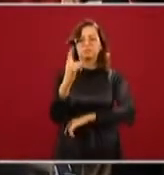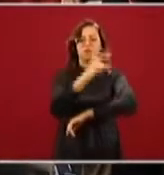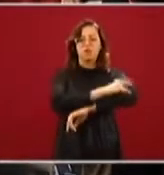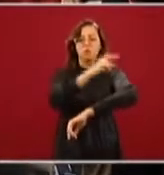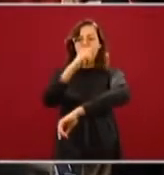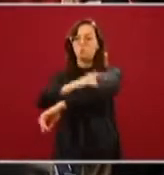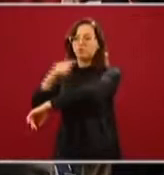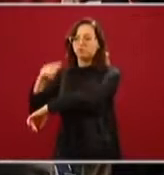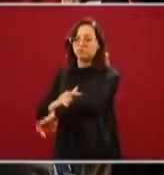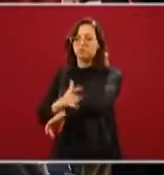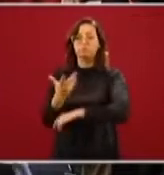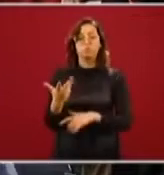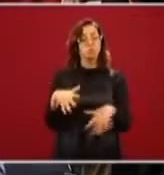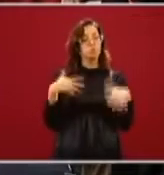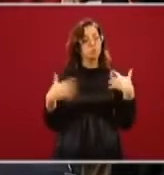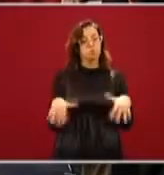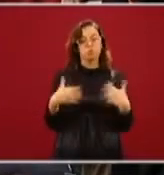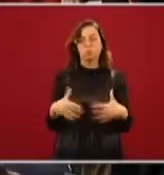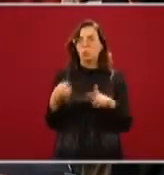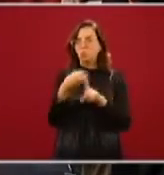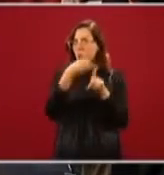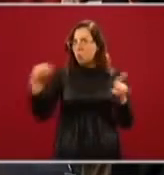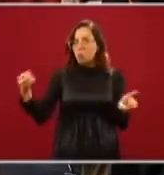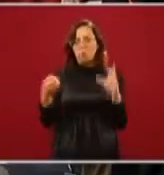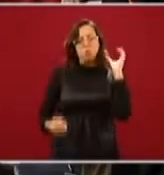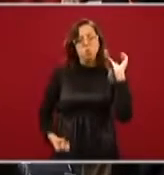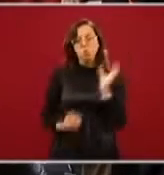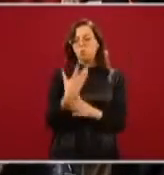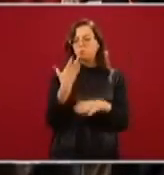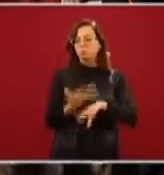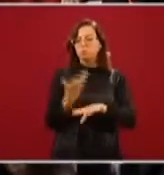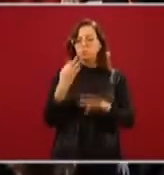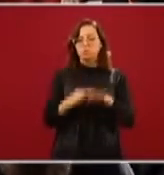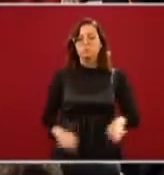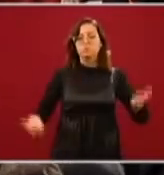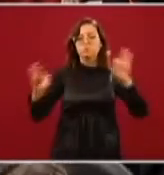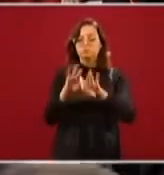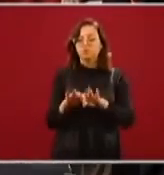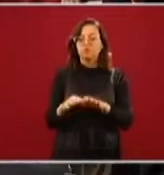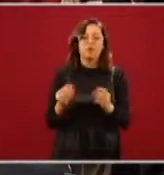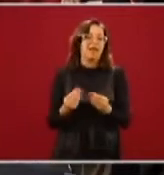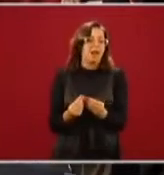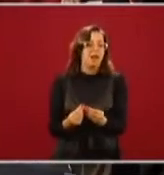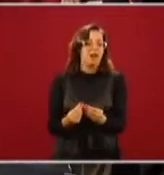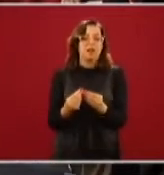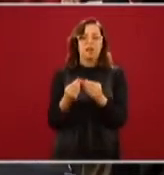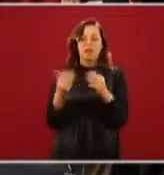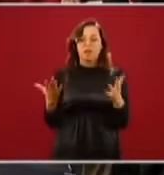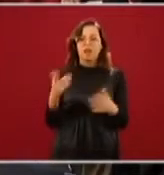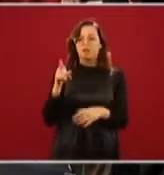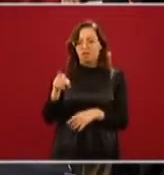un diseño revolucionario, muy importante. Está avalado naturalmente por